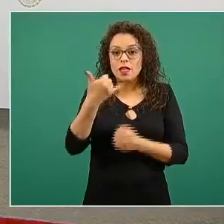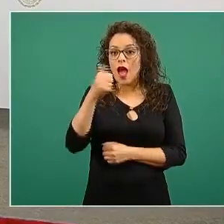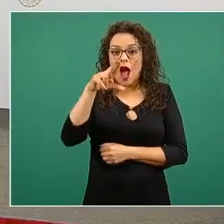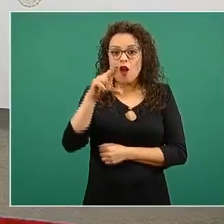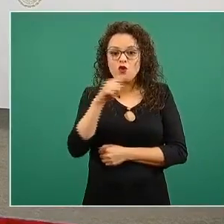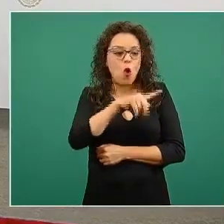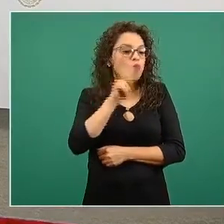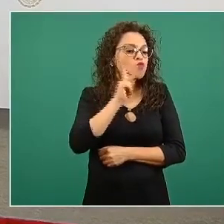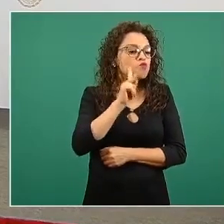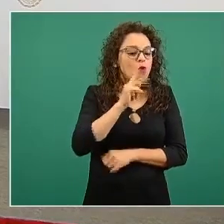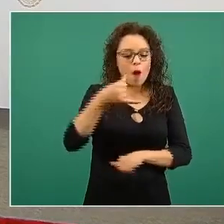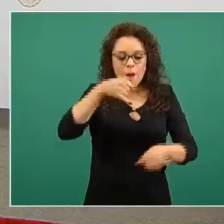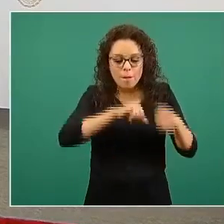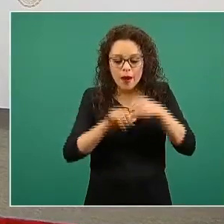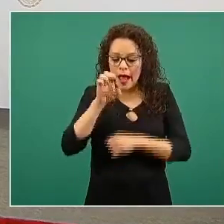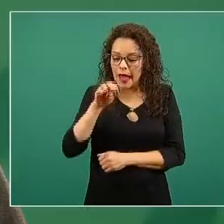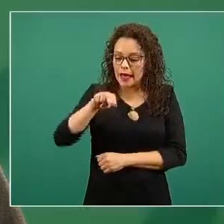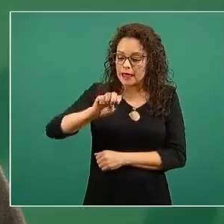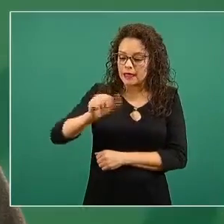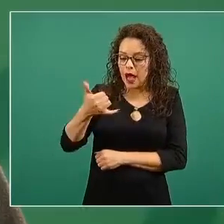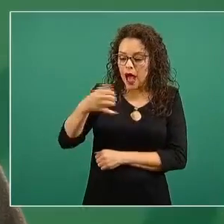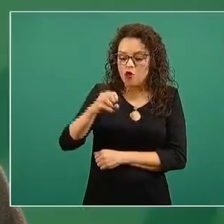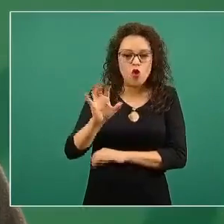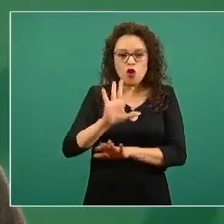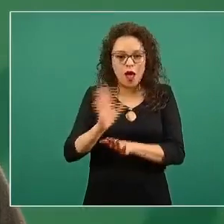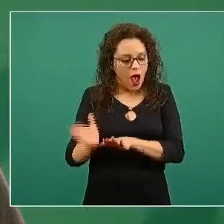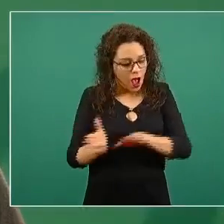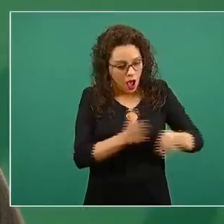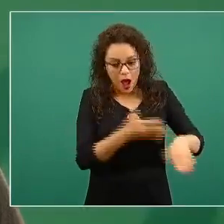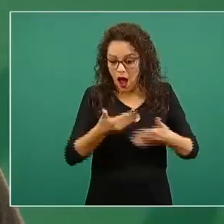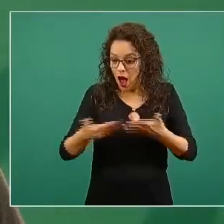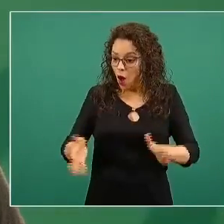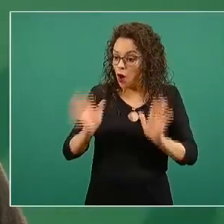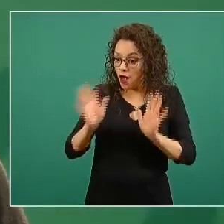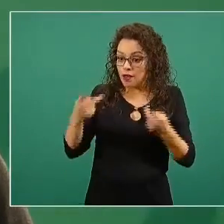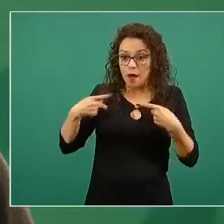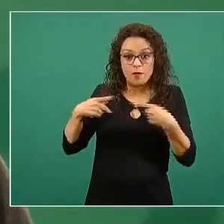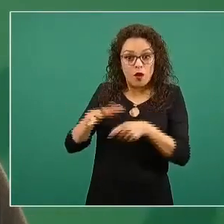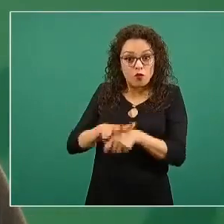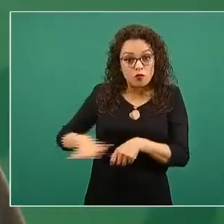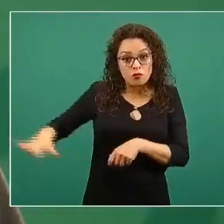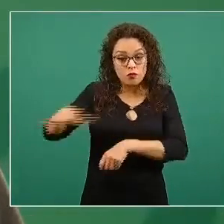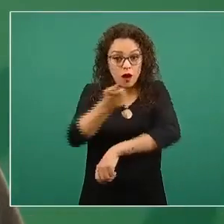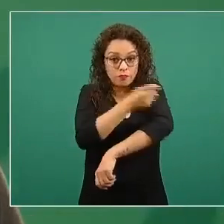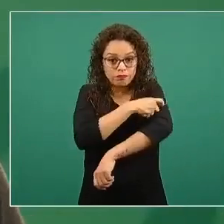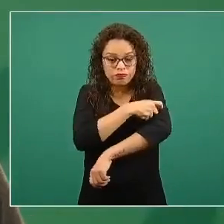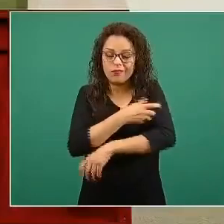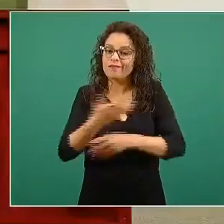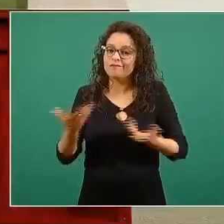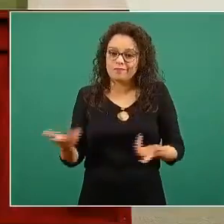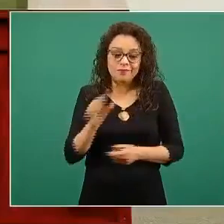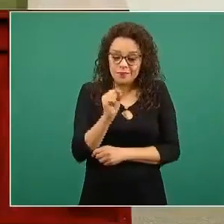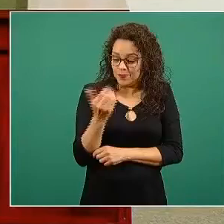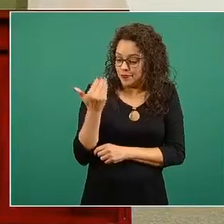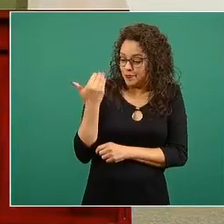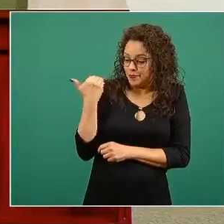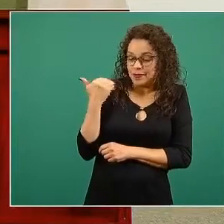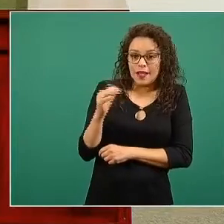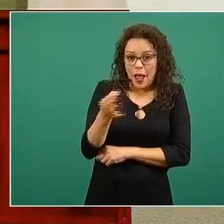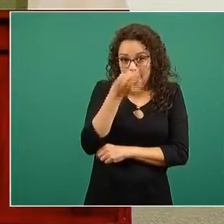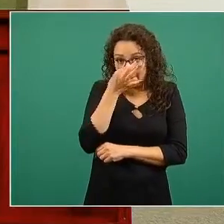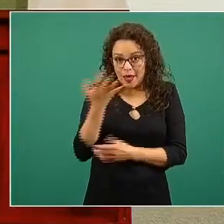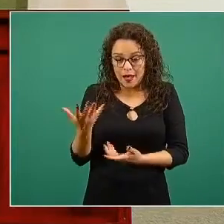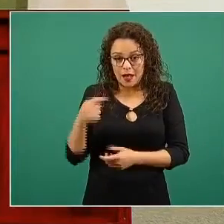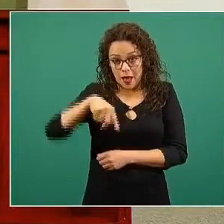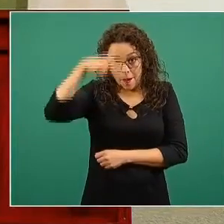ensayos o lo que han sido todos los diferentes ensayos que se han realizado, pues todavía son muy recientes. De hecho, México fue de los